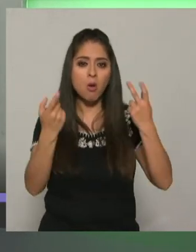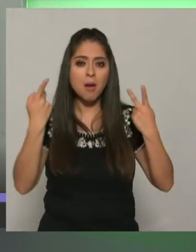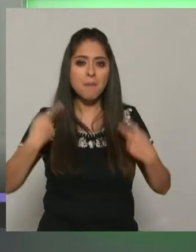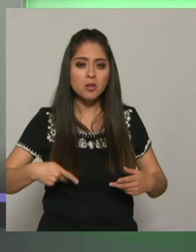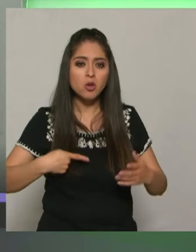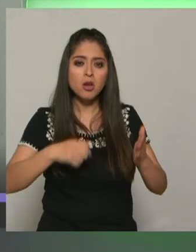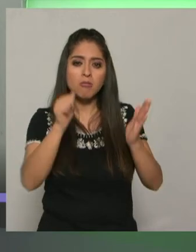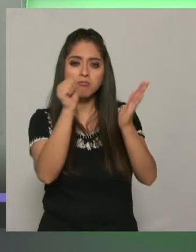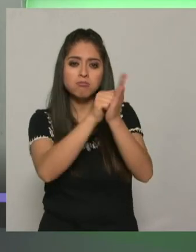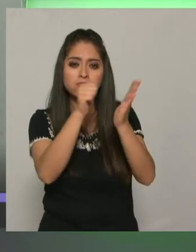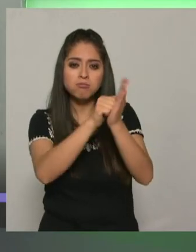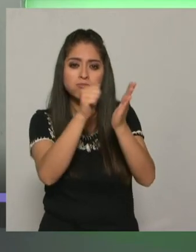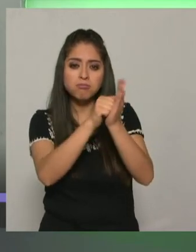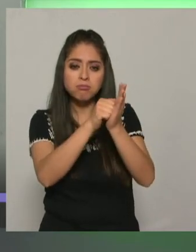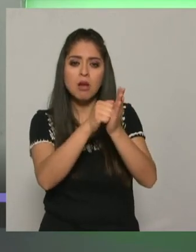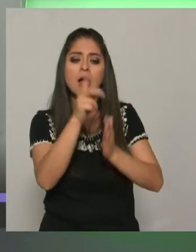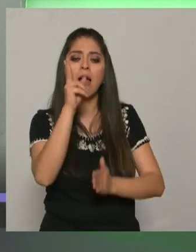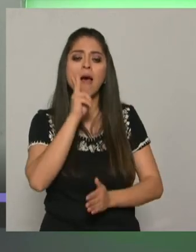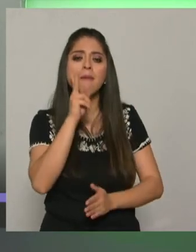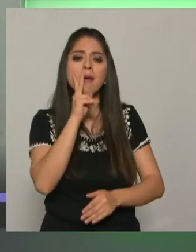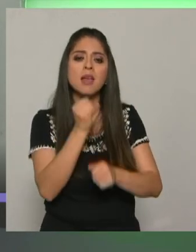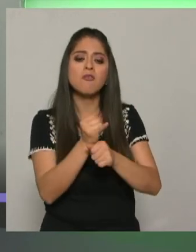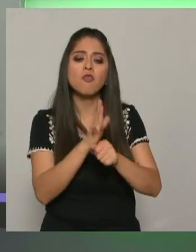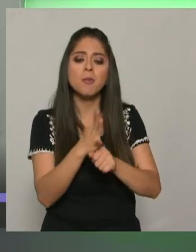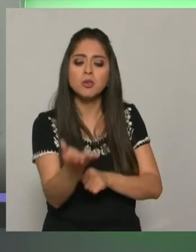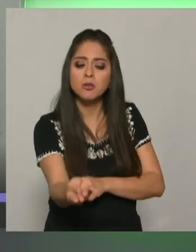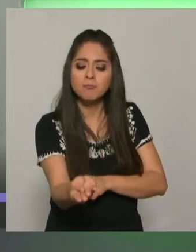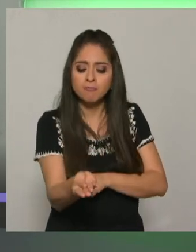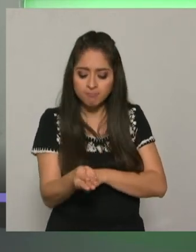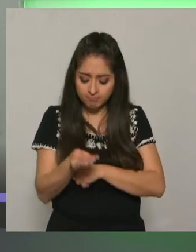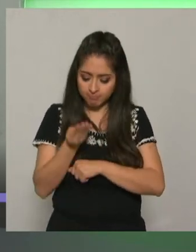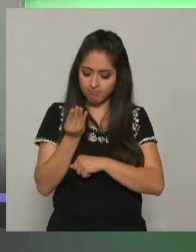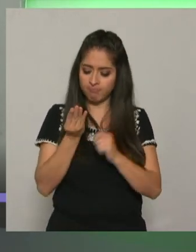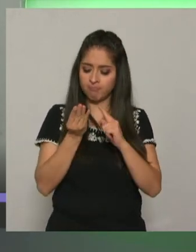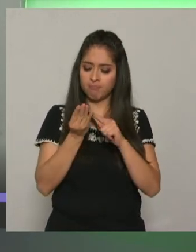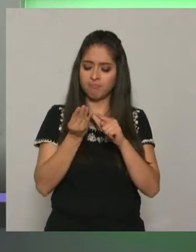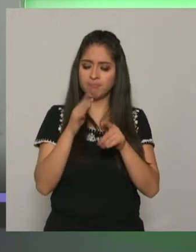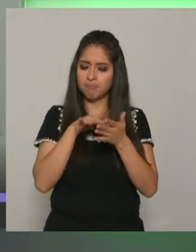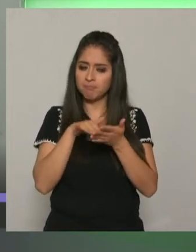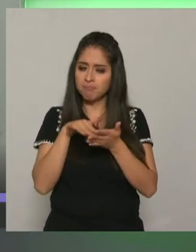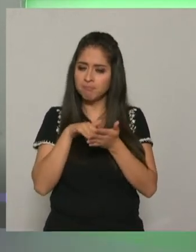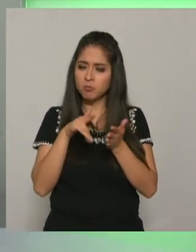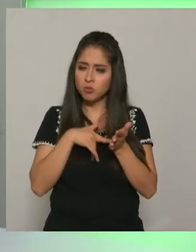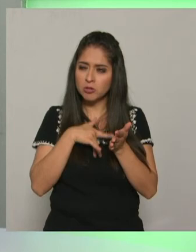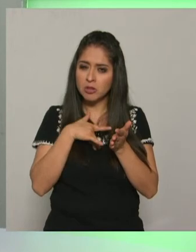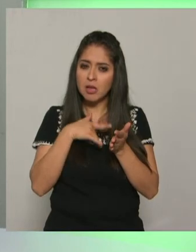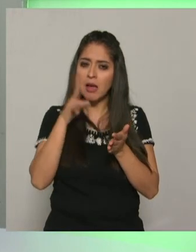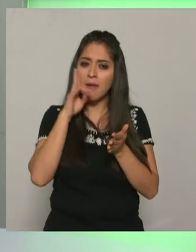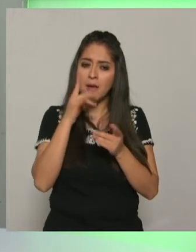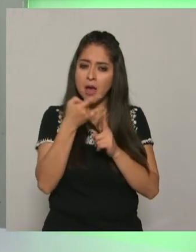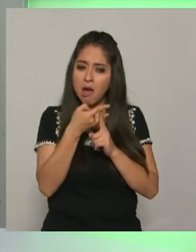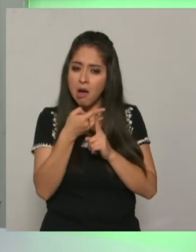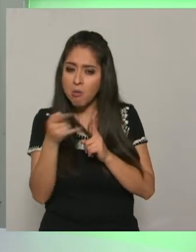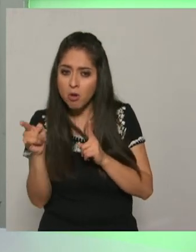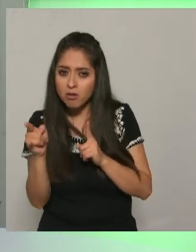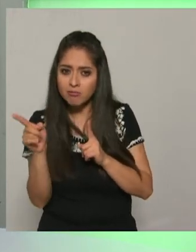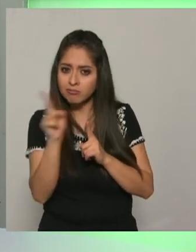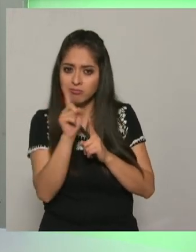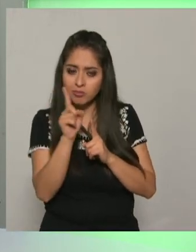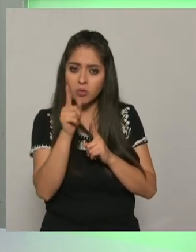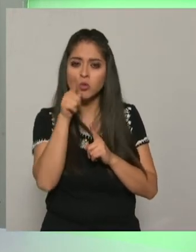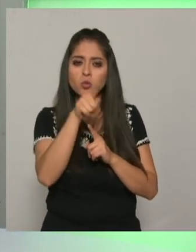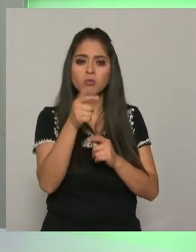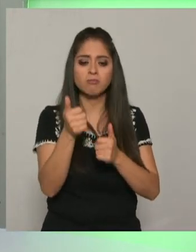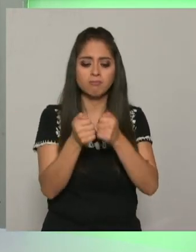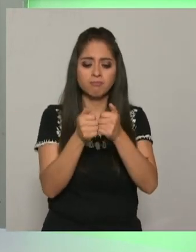pasen su información y en ese momento, si tú consideras o te piden que abres la puerta,